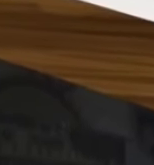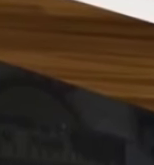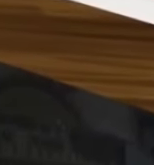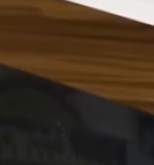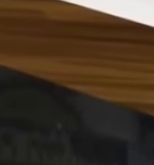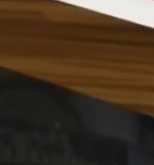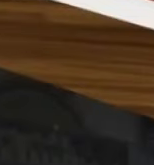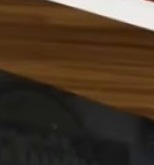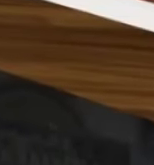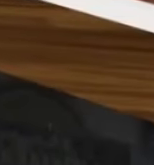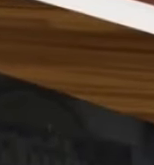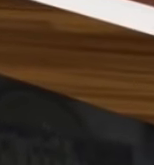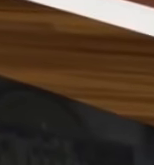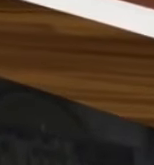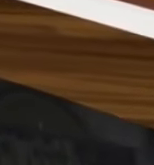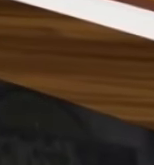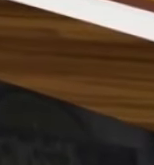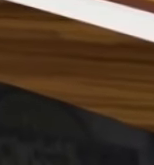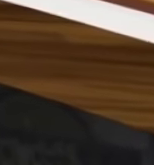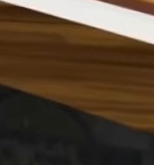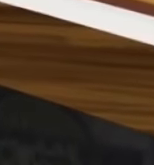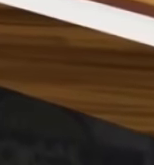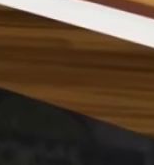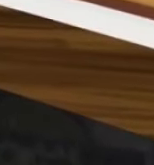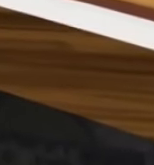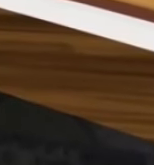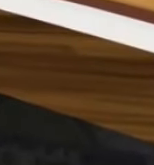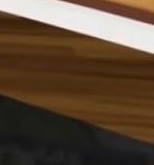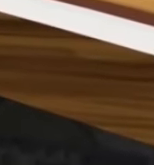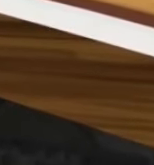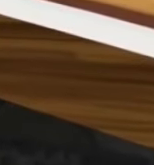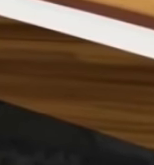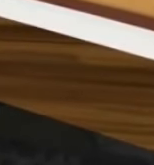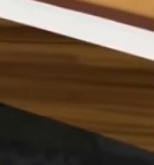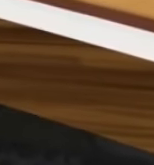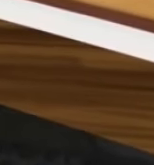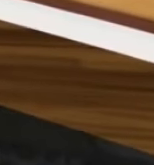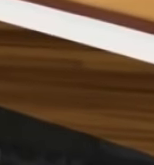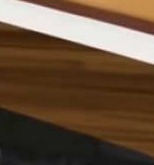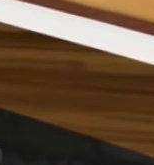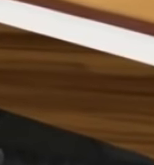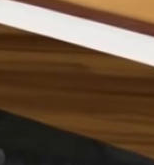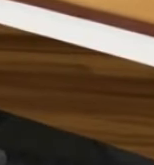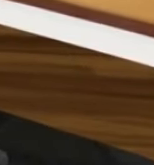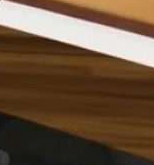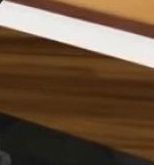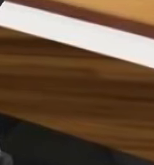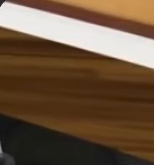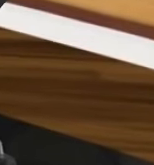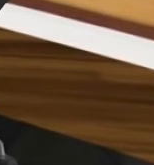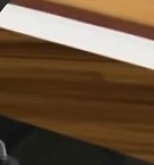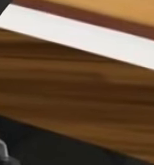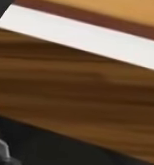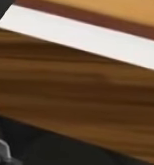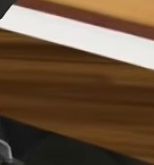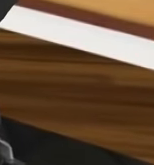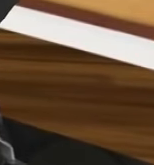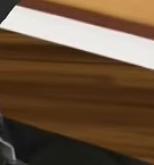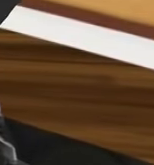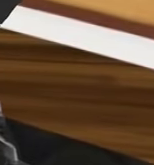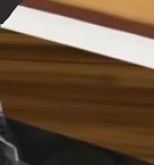ellas en el curso de los últimos meses? ¿Qué impacto tienen sobre la economía familiar y las decisiones de las empresas? Y particularmente haremos